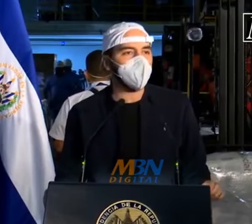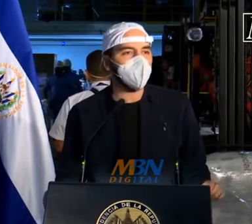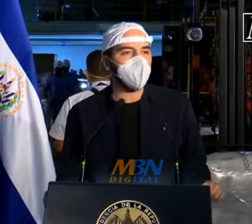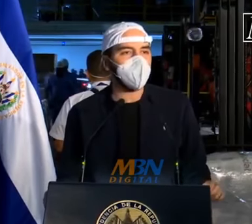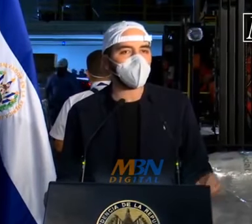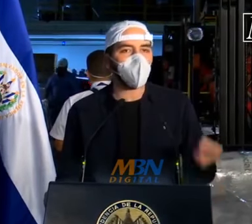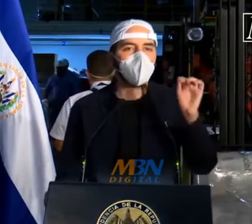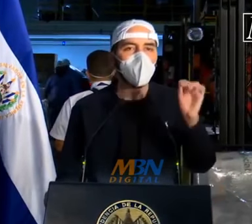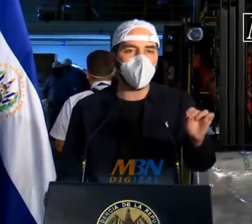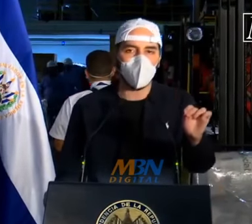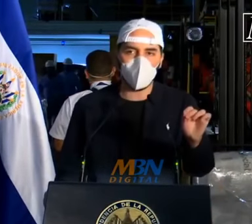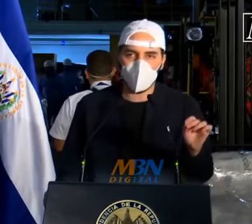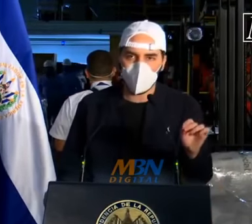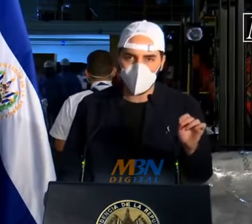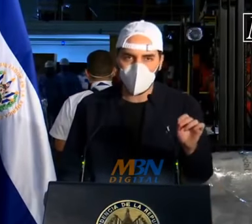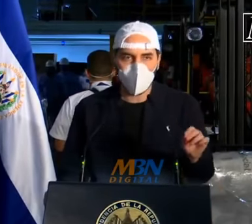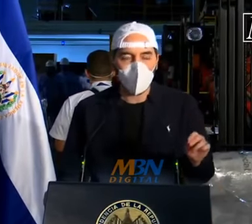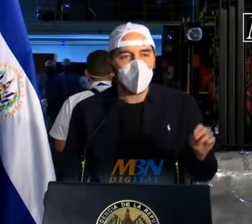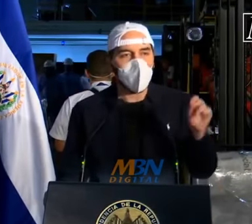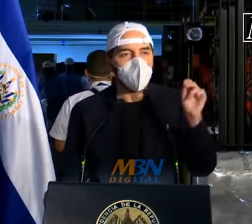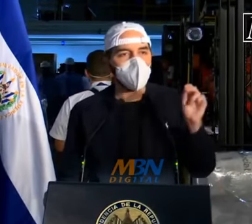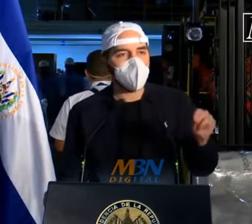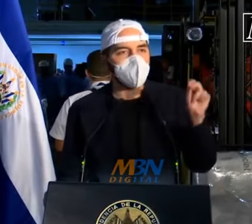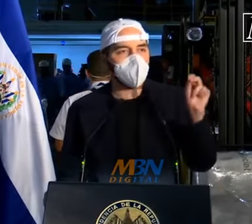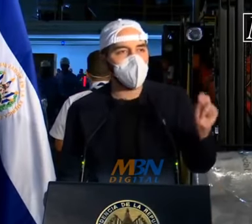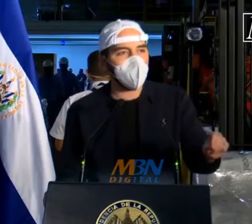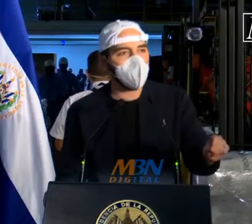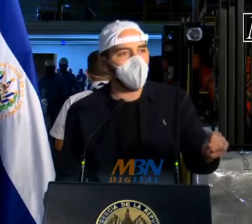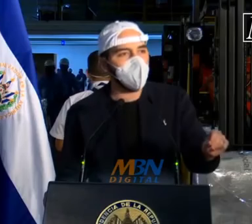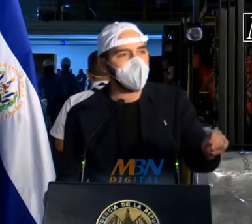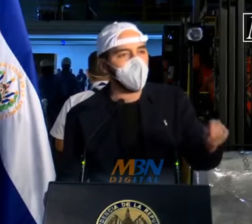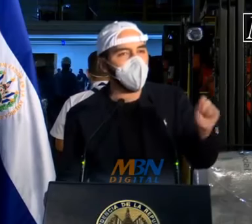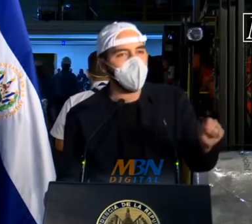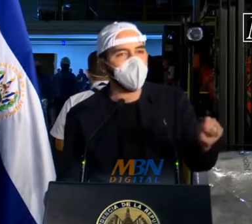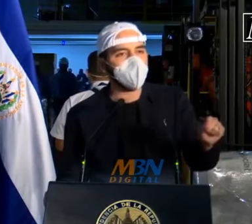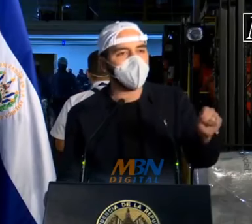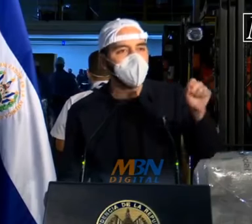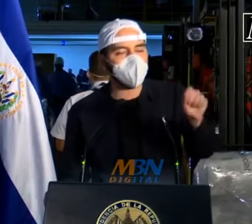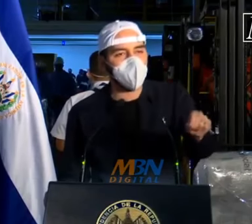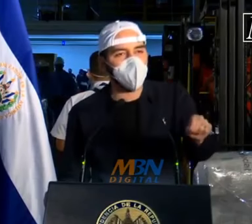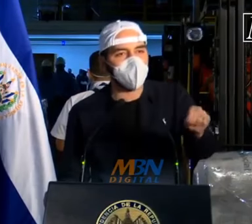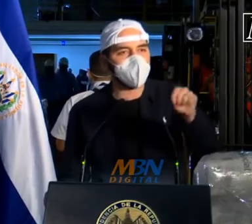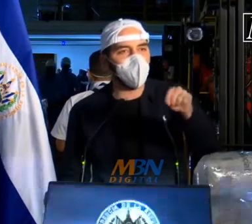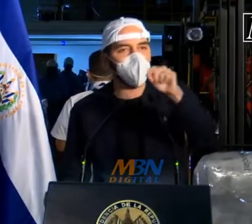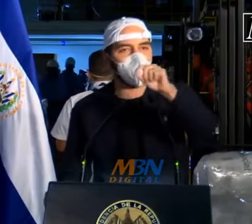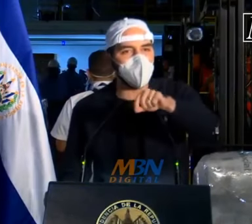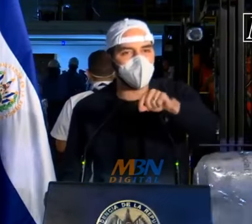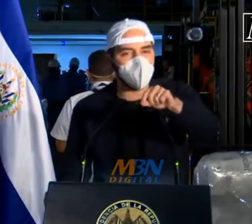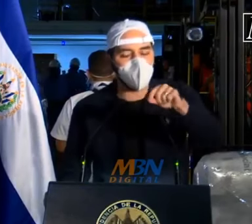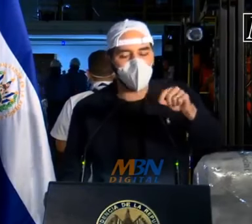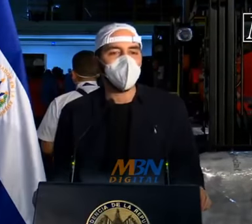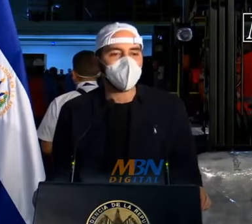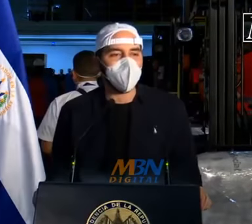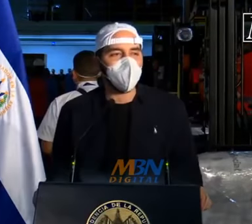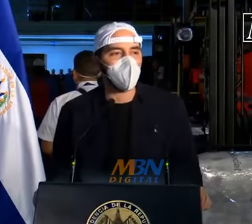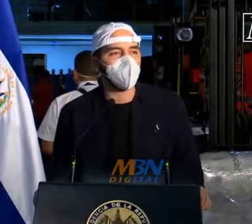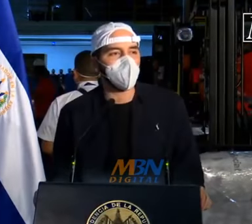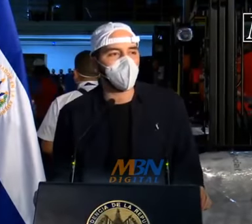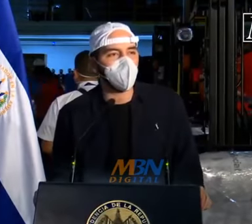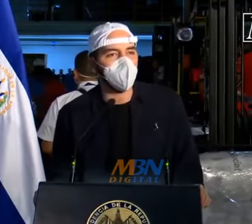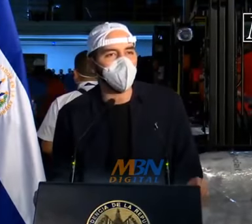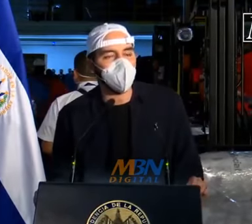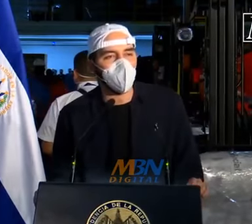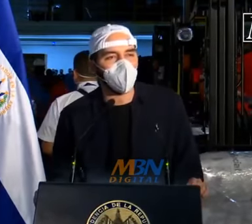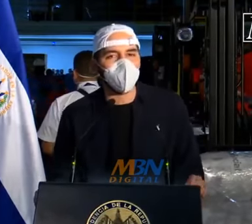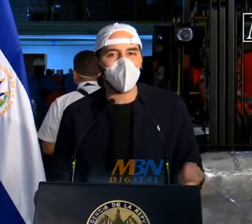facultad exclusiva al presidente de la República para decretar estado de emergencia. La sala de lo